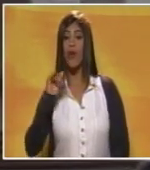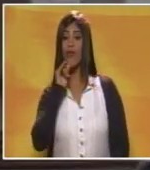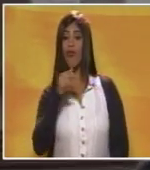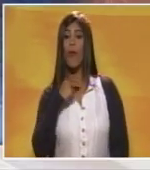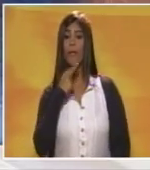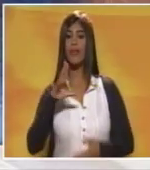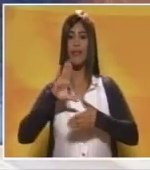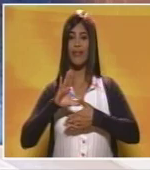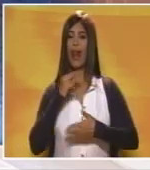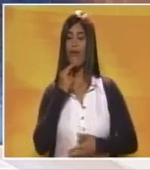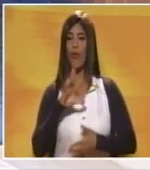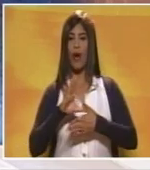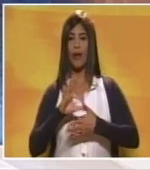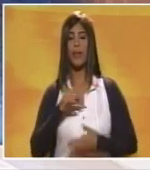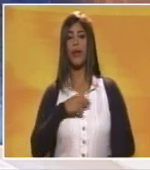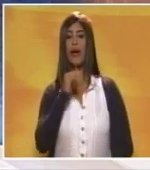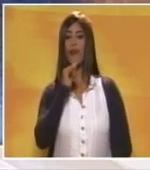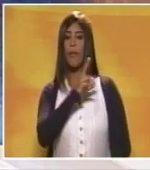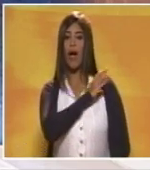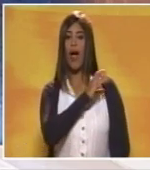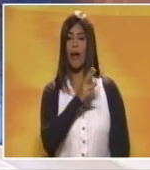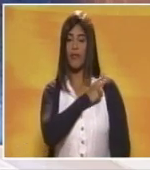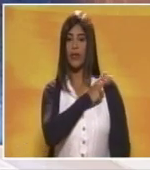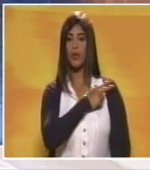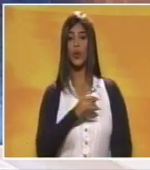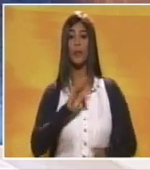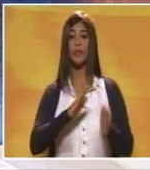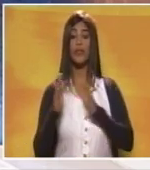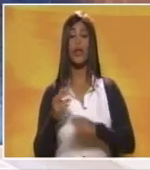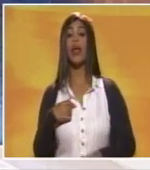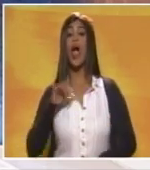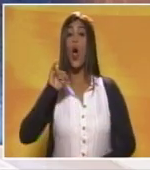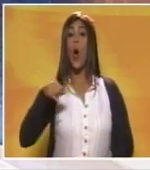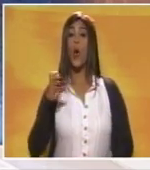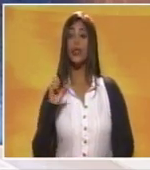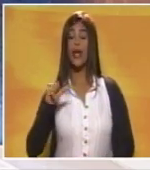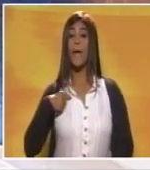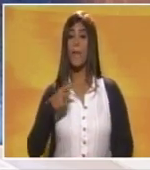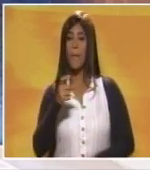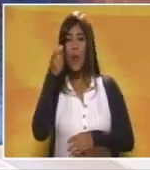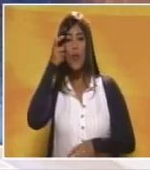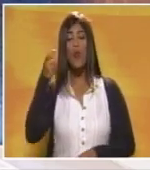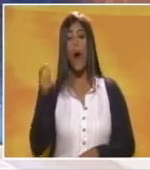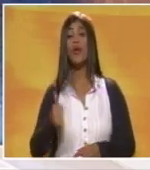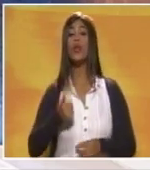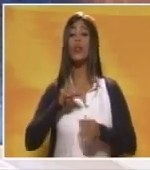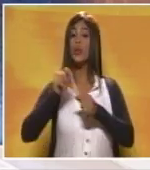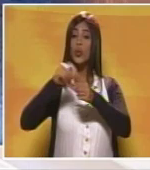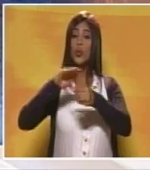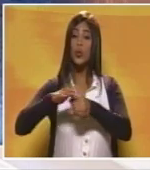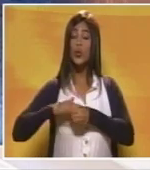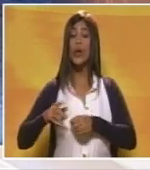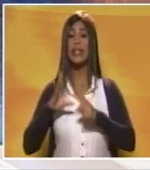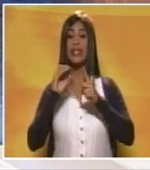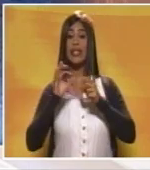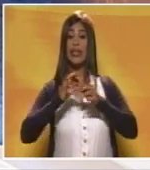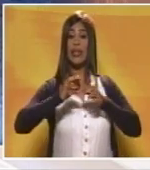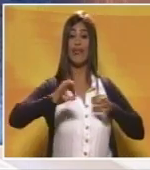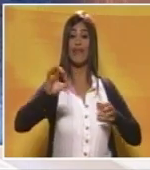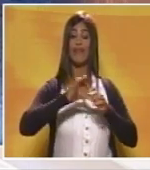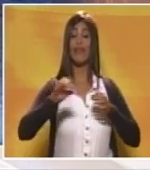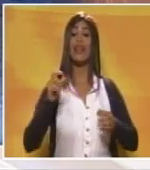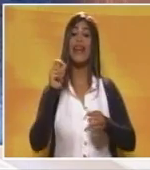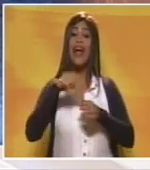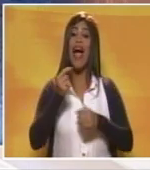Caracas. El gobernador del estado Guárico, José Vázquez, anunció que han sembrado más de 600 hectáreas de semillas de arroz para abastecer